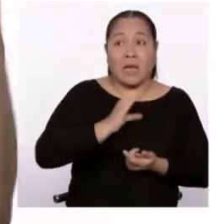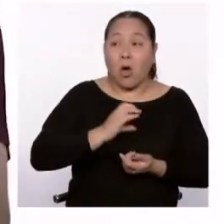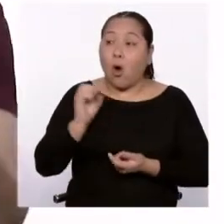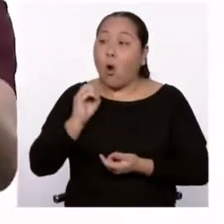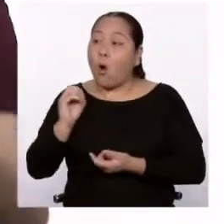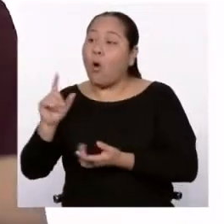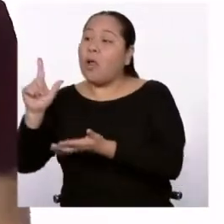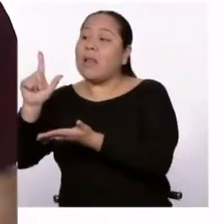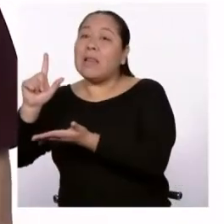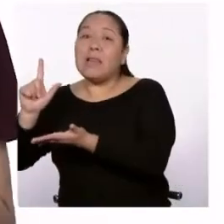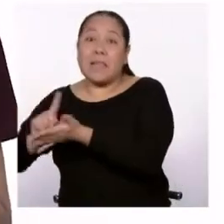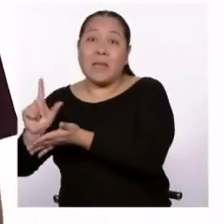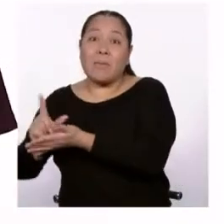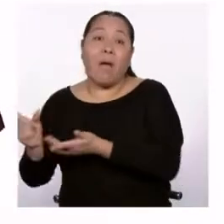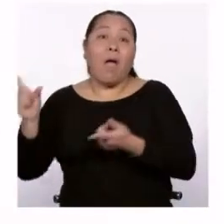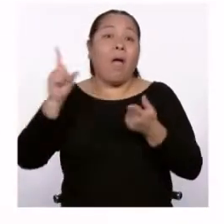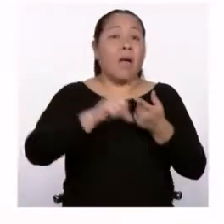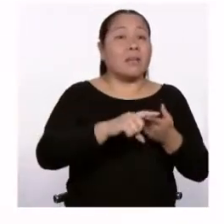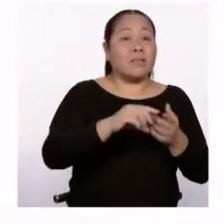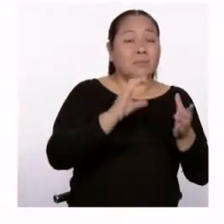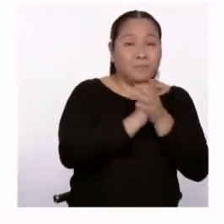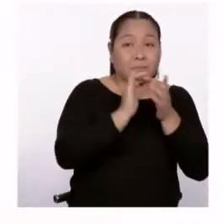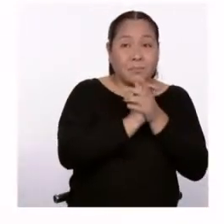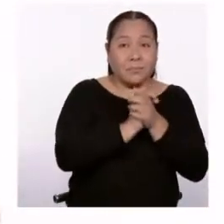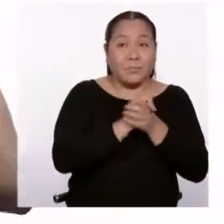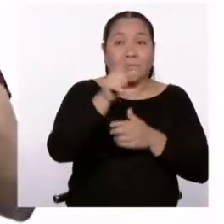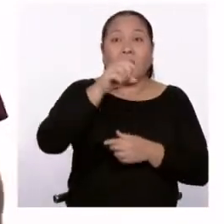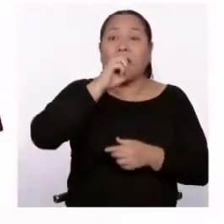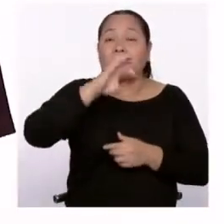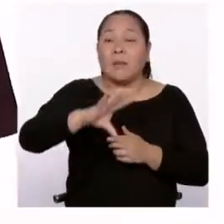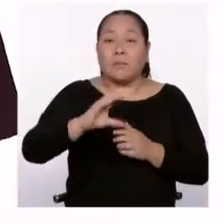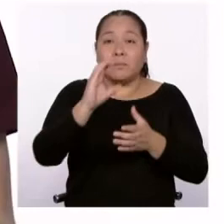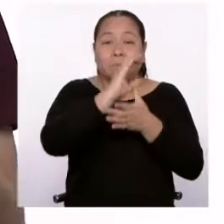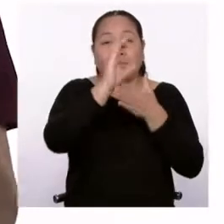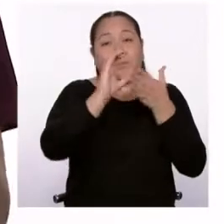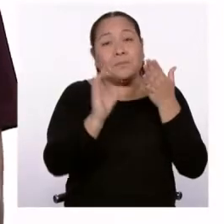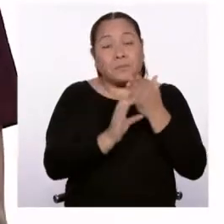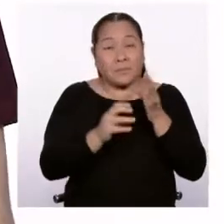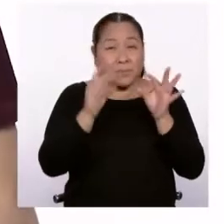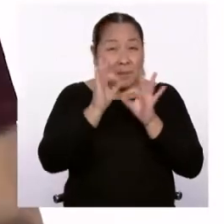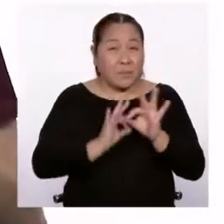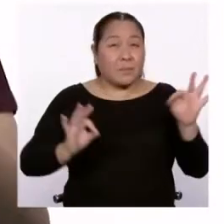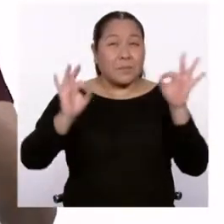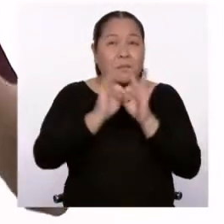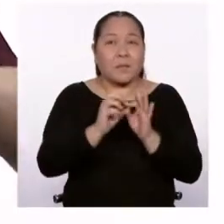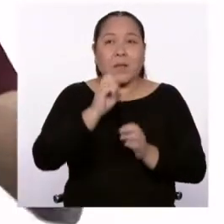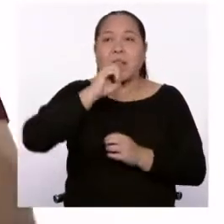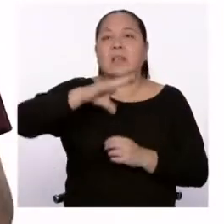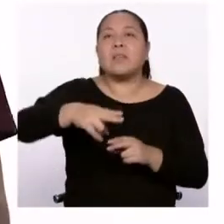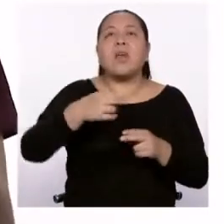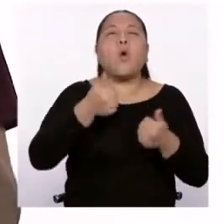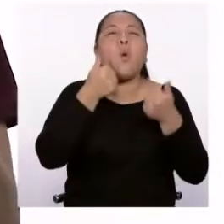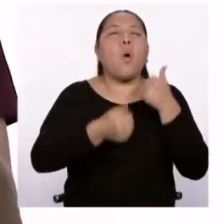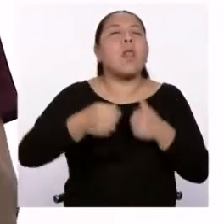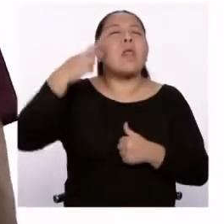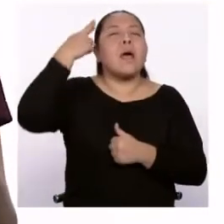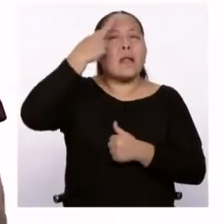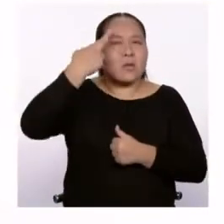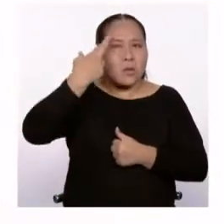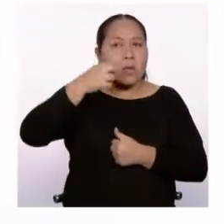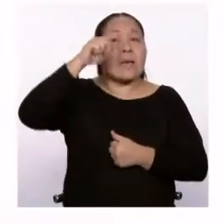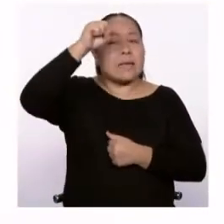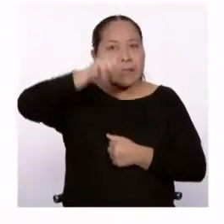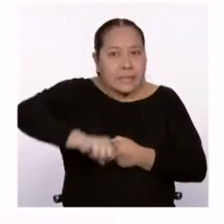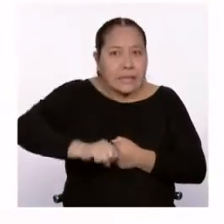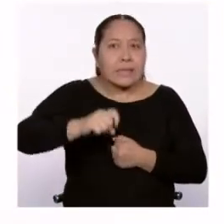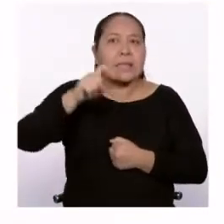Chorrillos. Deben señalar sus características principales y nombrar las razones acerca de por qué debemos viajar